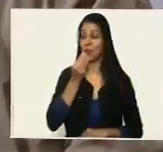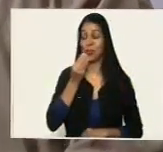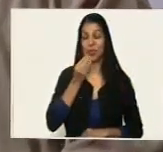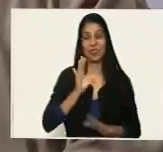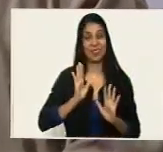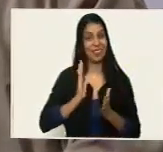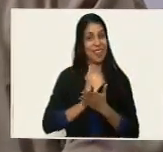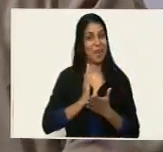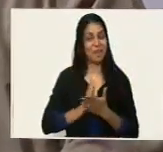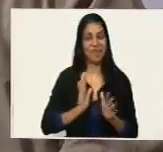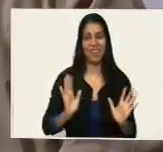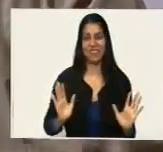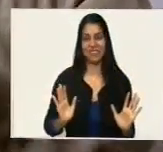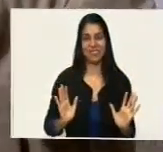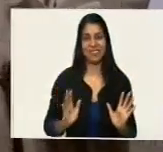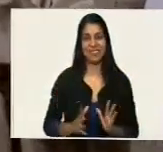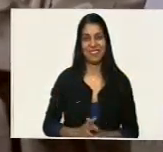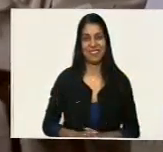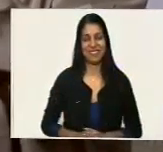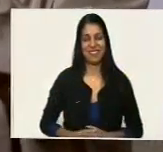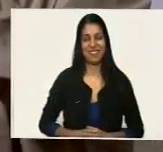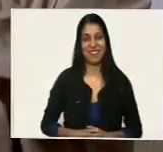Okay.